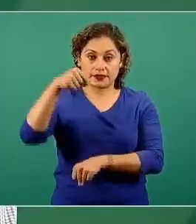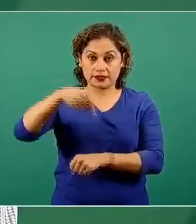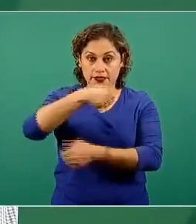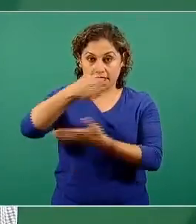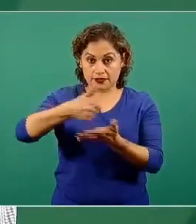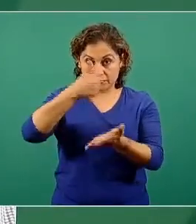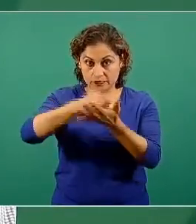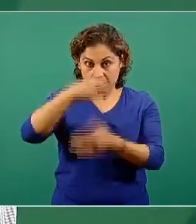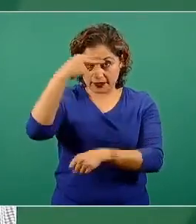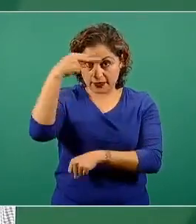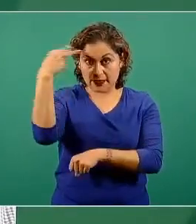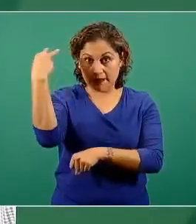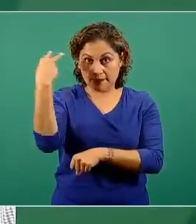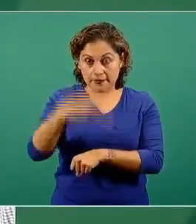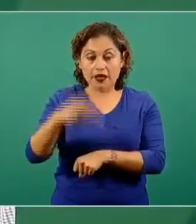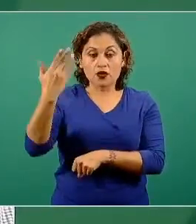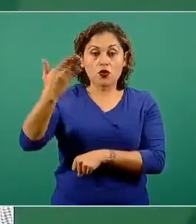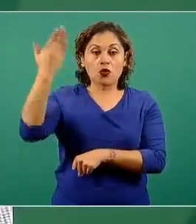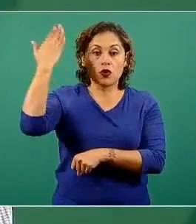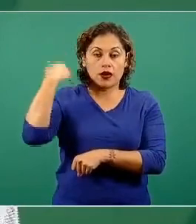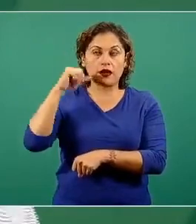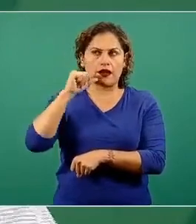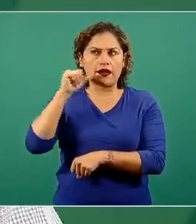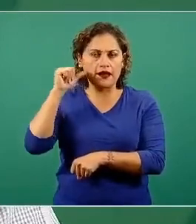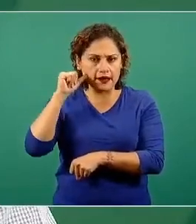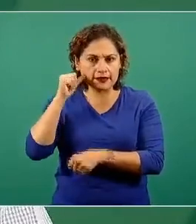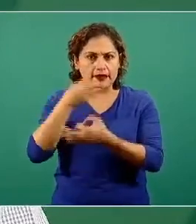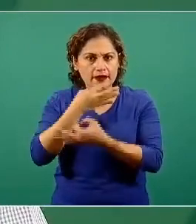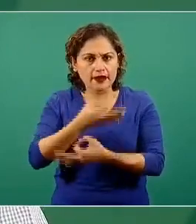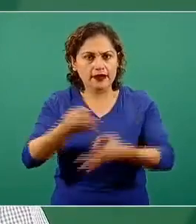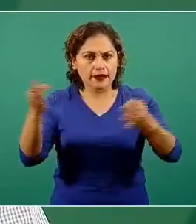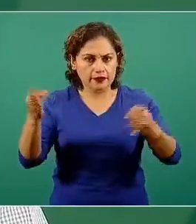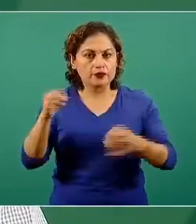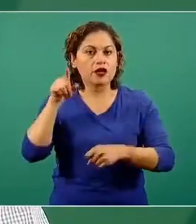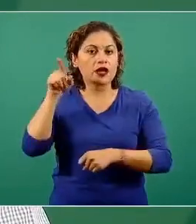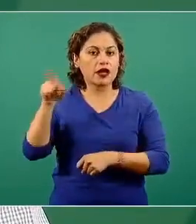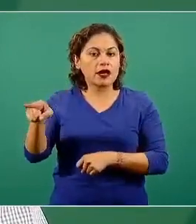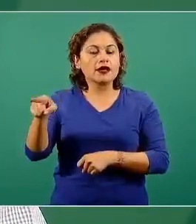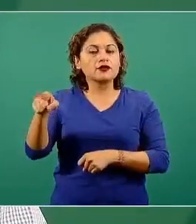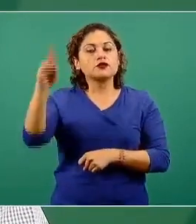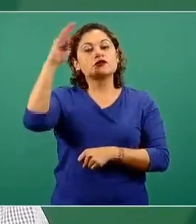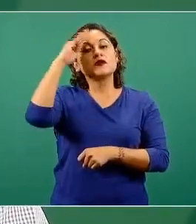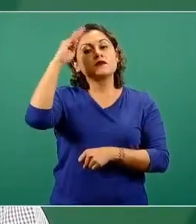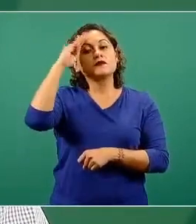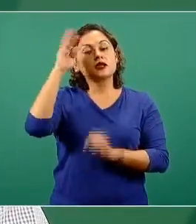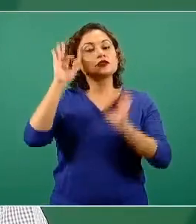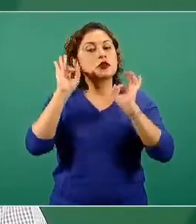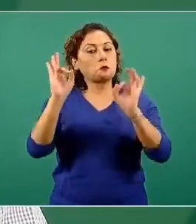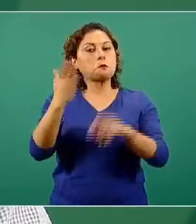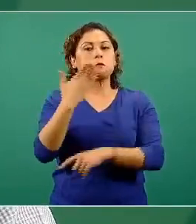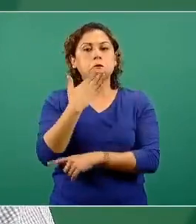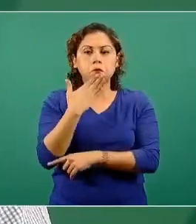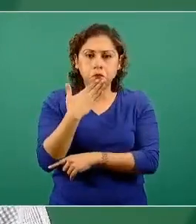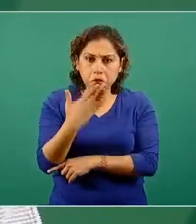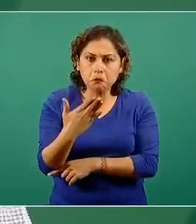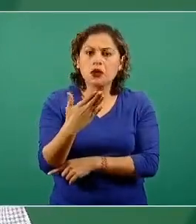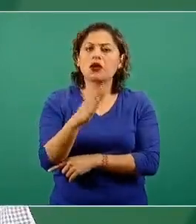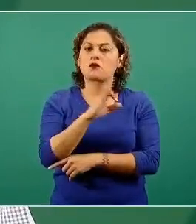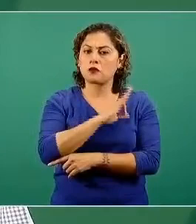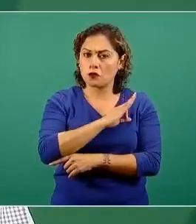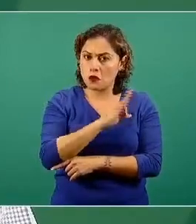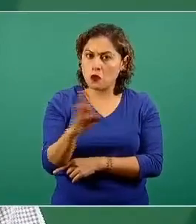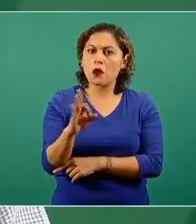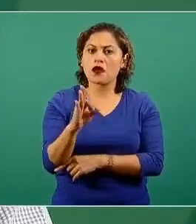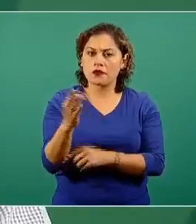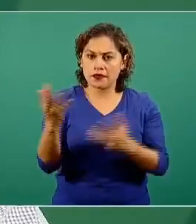que se anunciaba el día de ayer, lo ven ellos como una buena oportunidad, y es